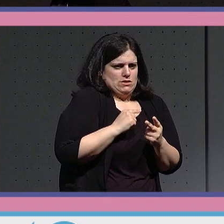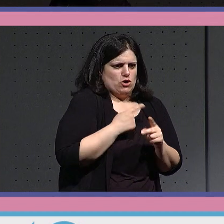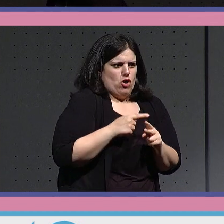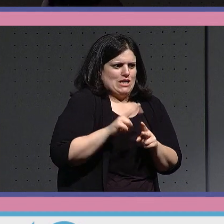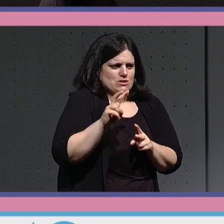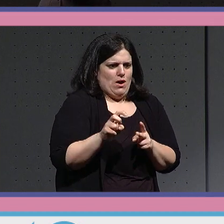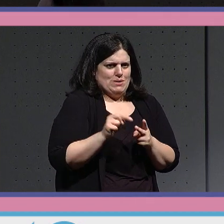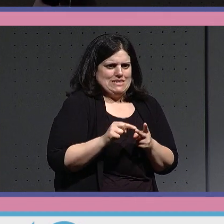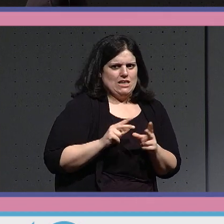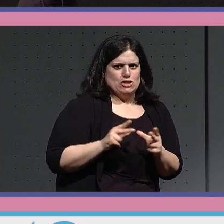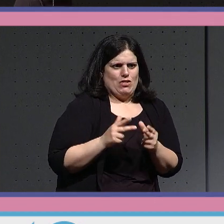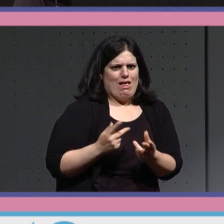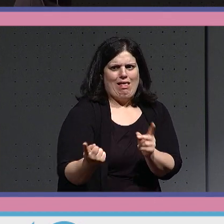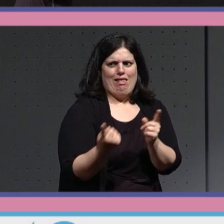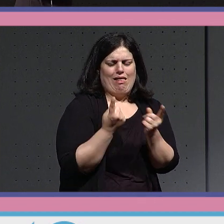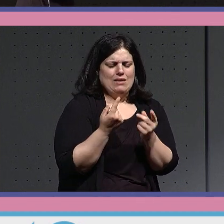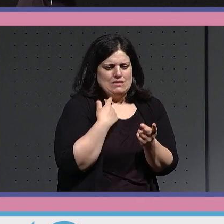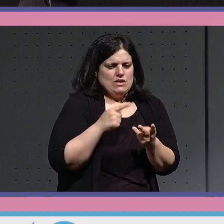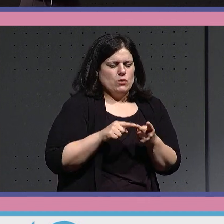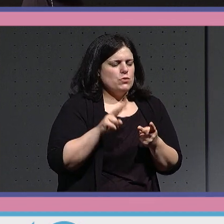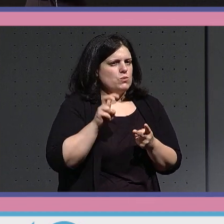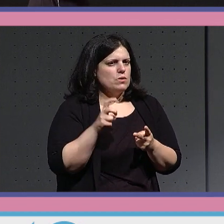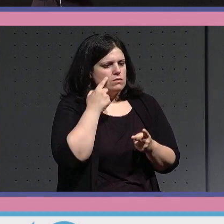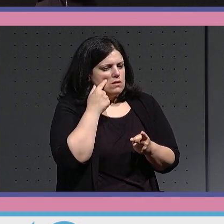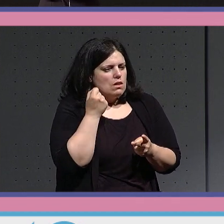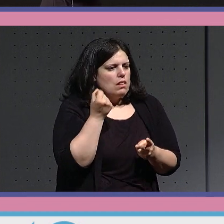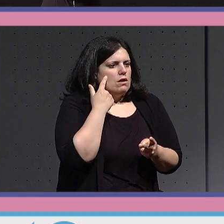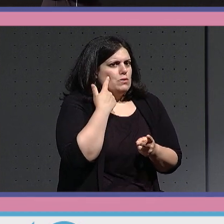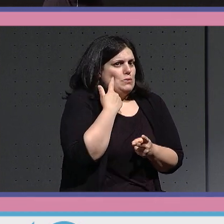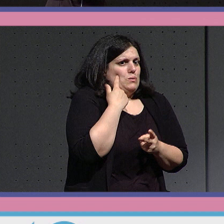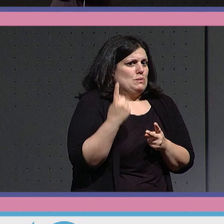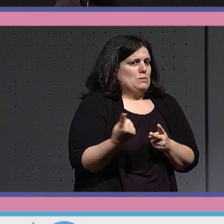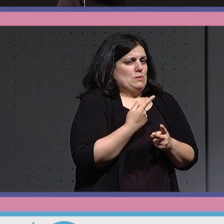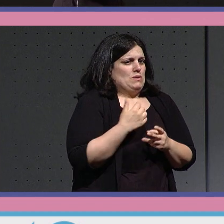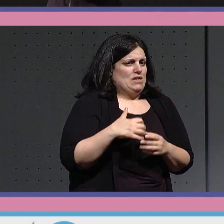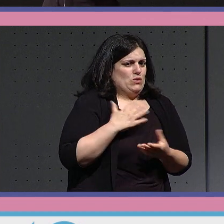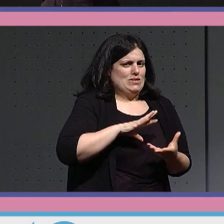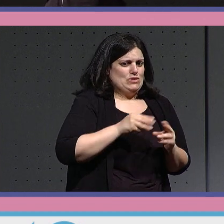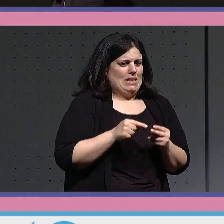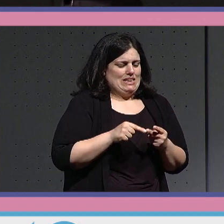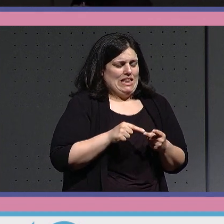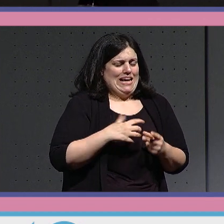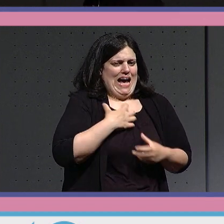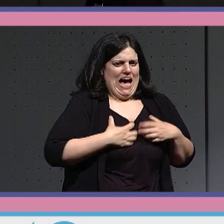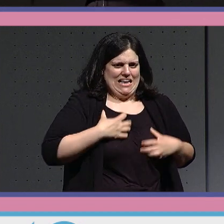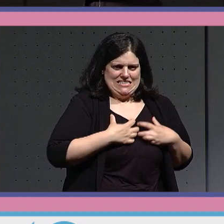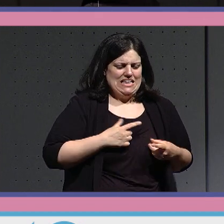exposición social por tener la percepción de que uno va a ser inadecuado y no va a ser capaz de hacer las cosas como le